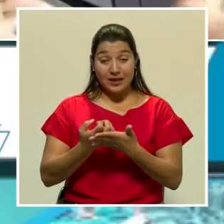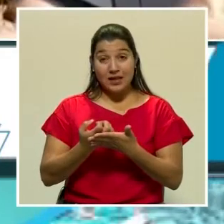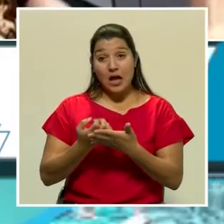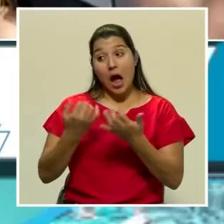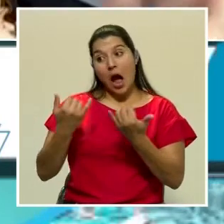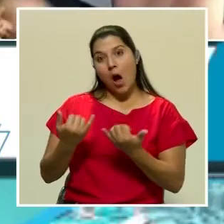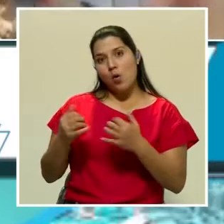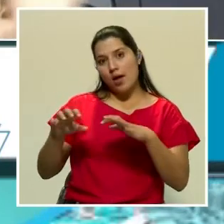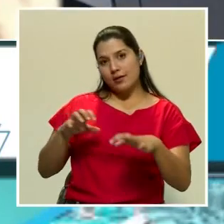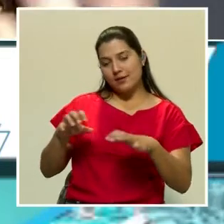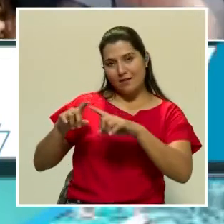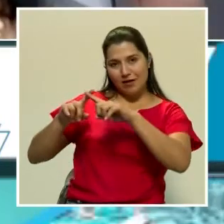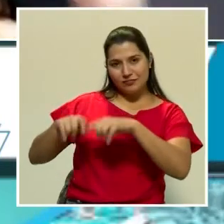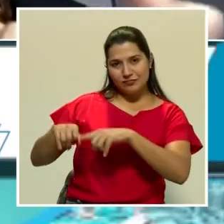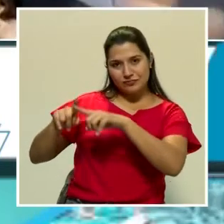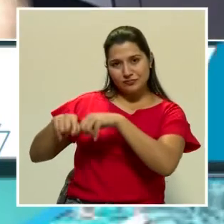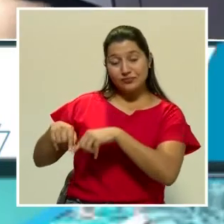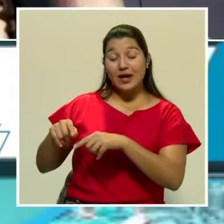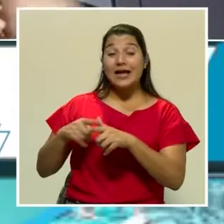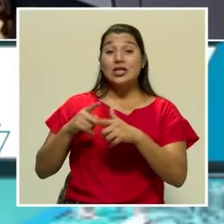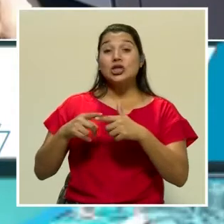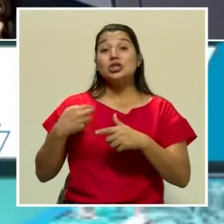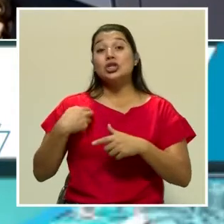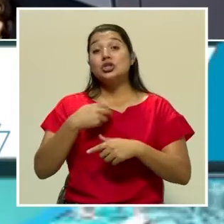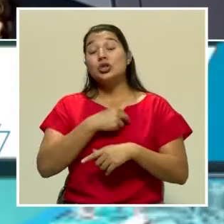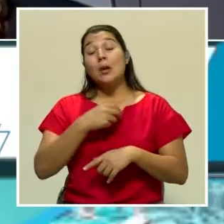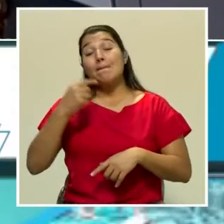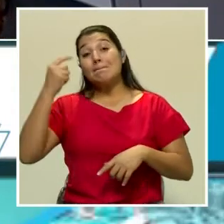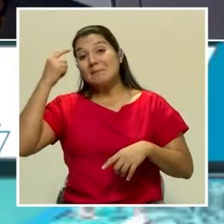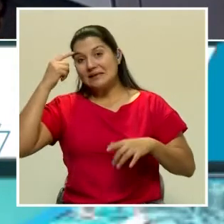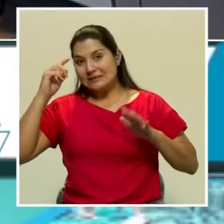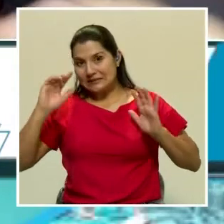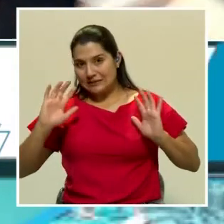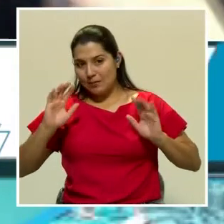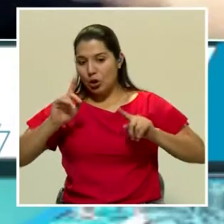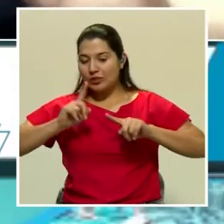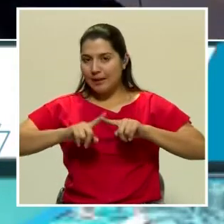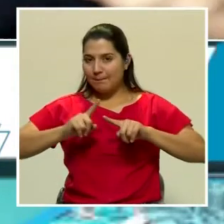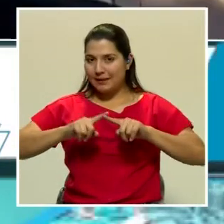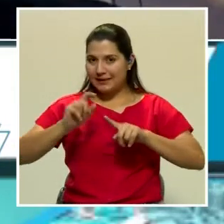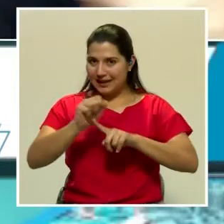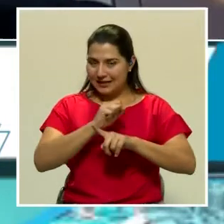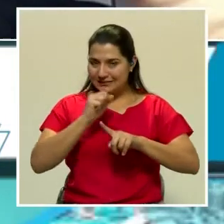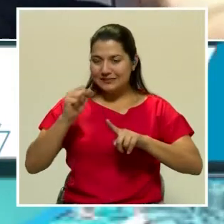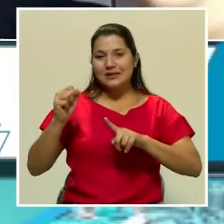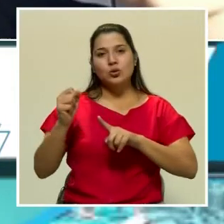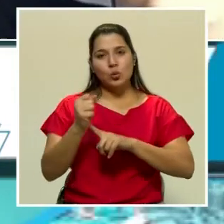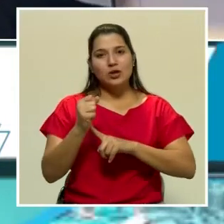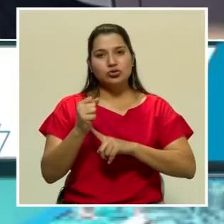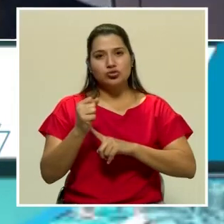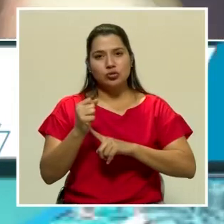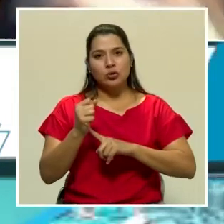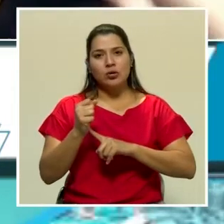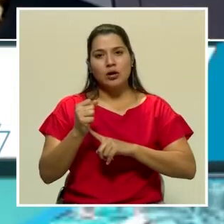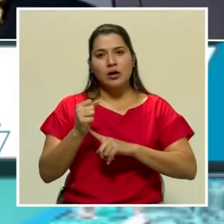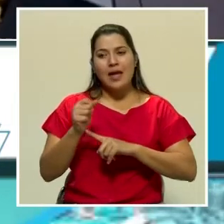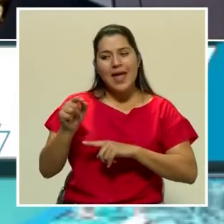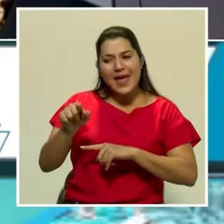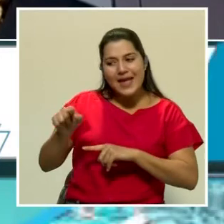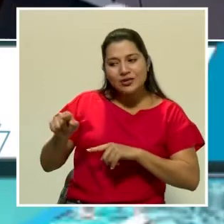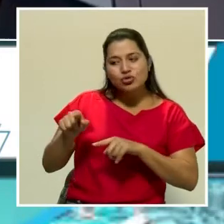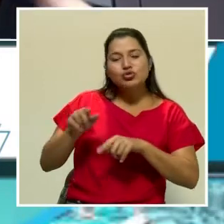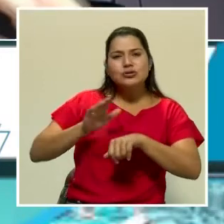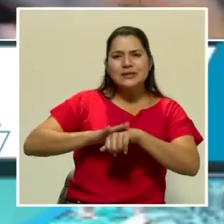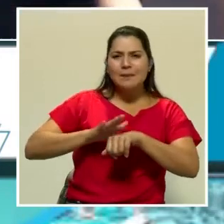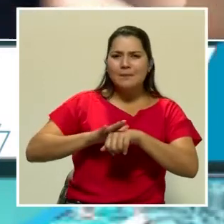y esto es lo que estamos valorando conforme avanza la situación, que tiene una manera de dinamizar la economía que también es muy distributiva